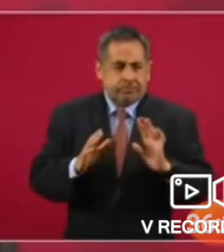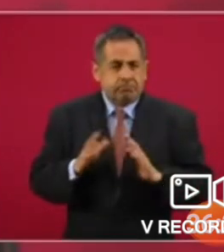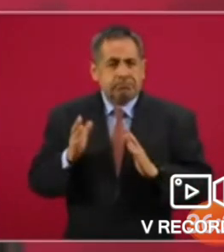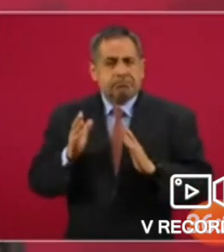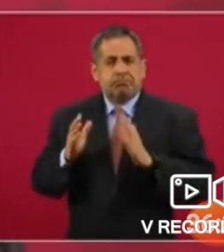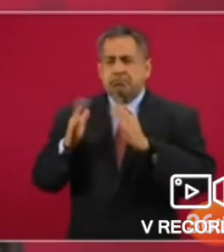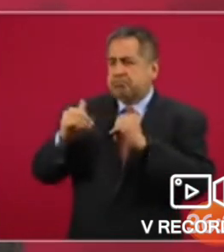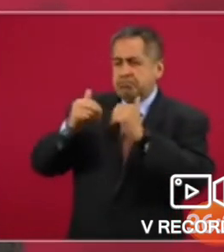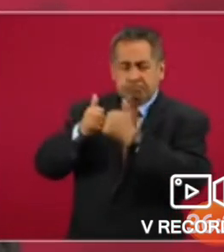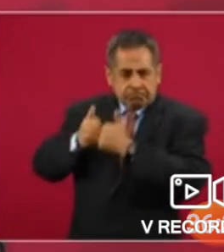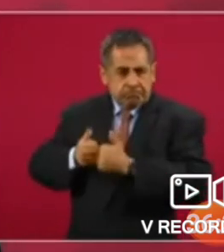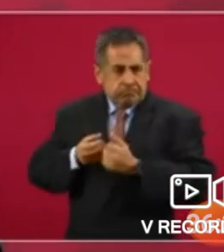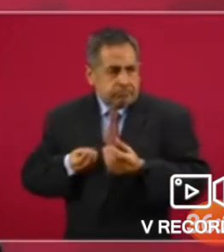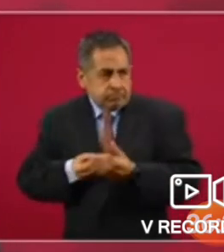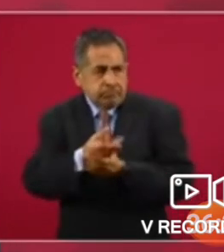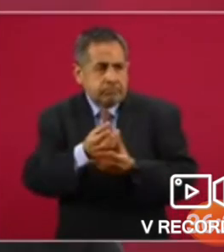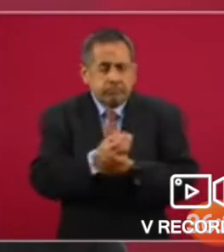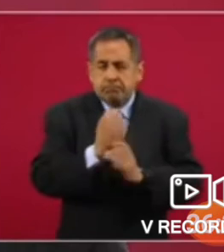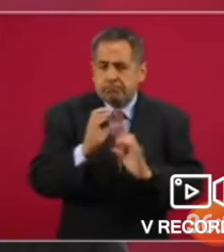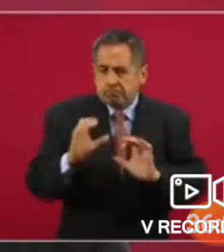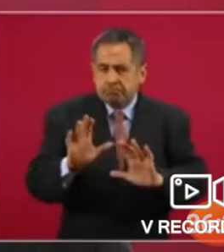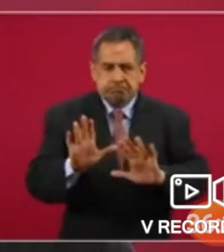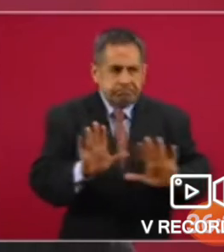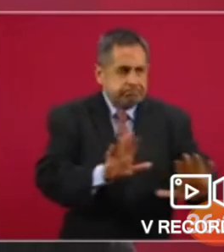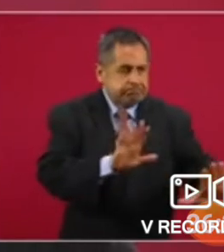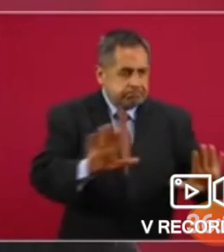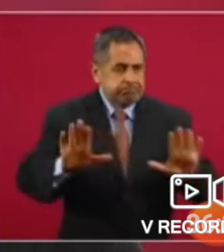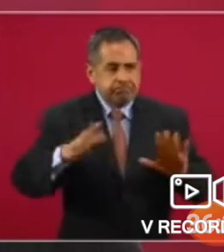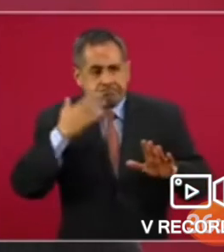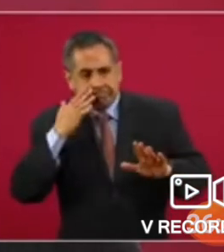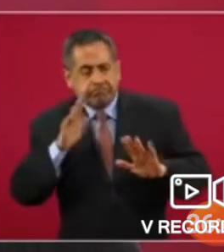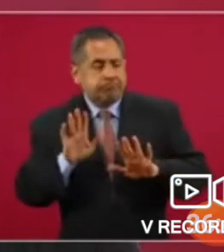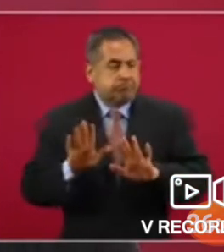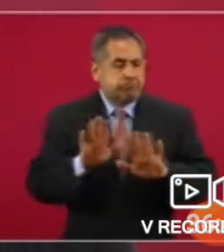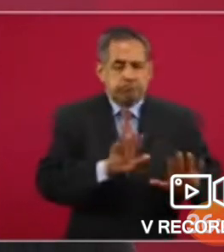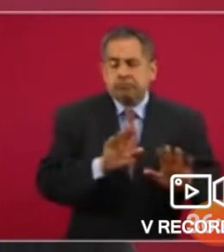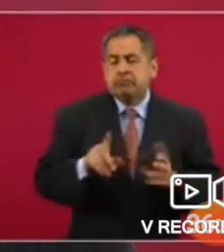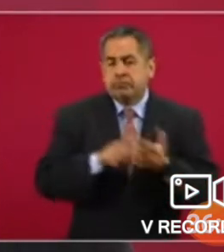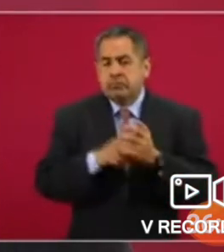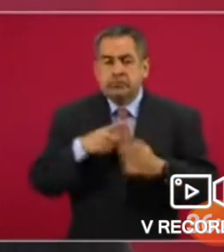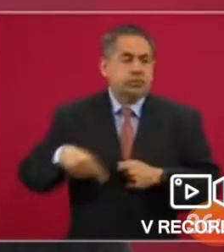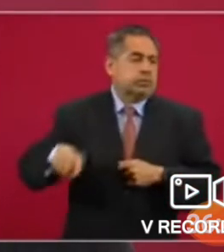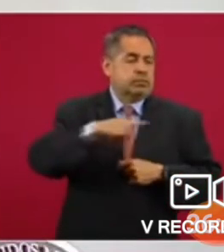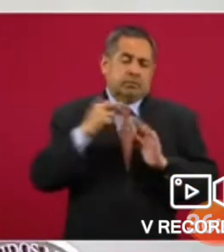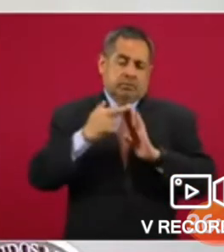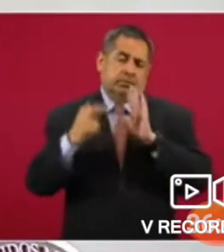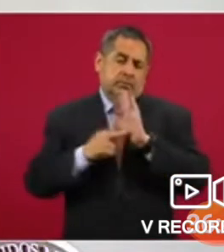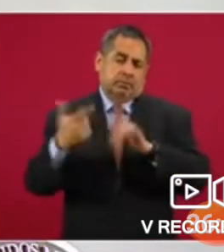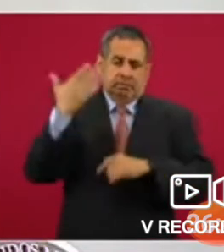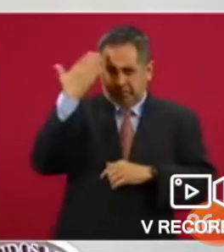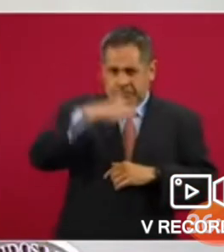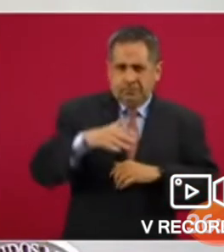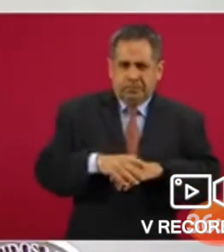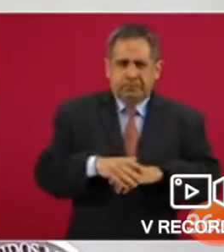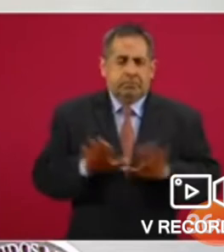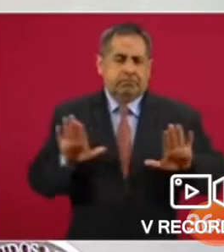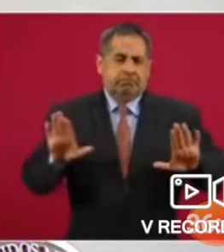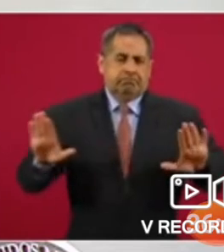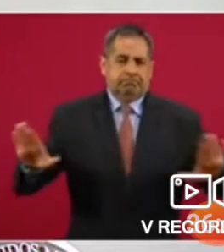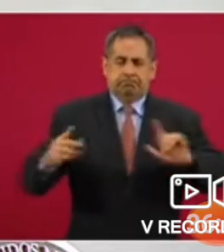desconfinamiento ordenado, lento, guiado por la evidencia y mantener las precauciones generales, la